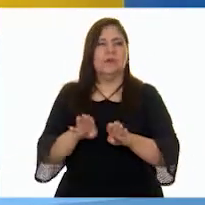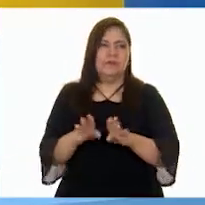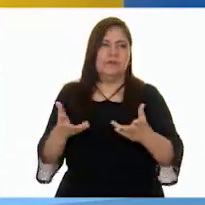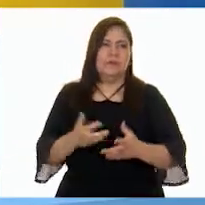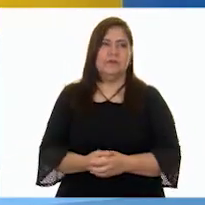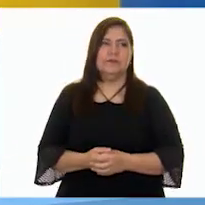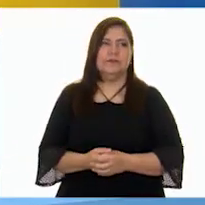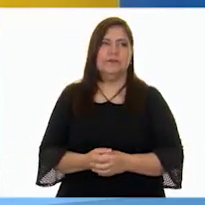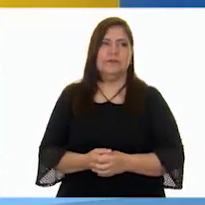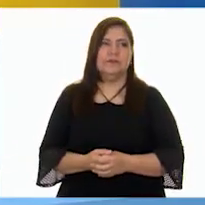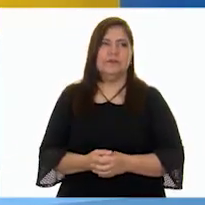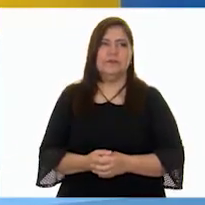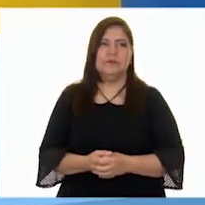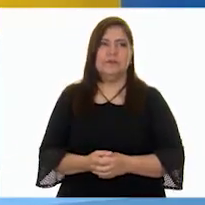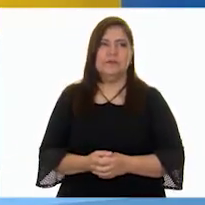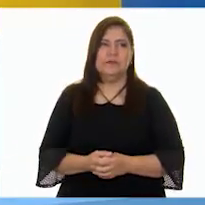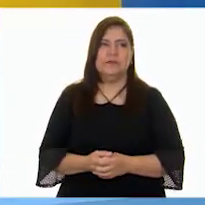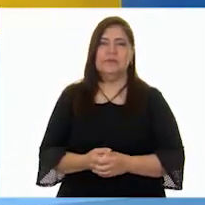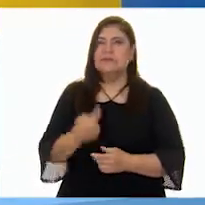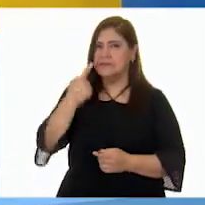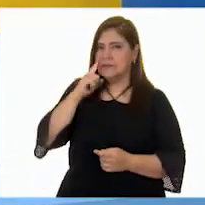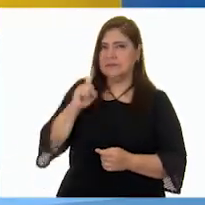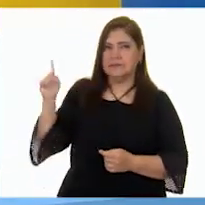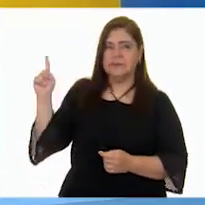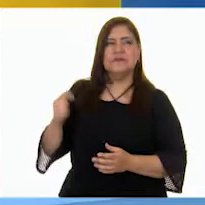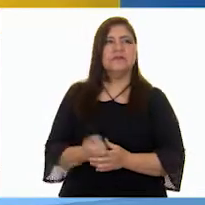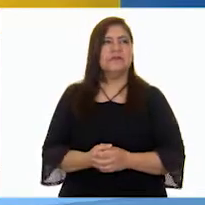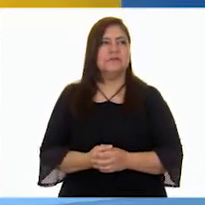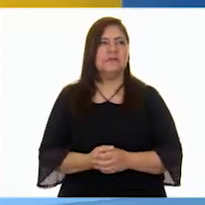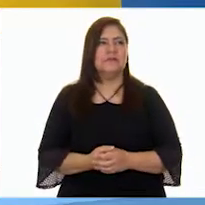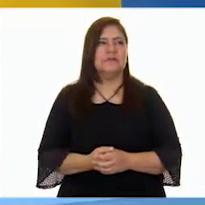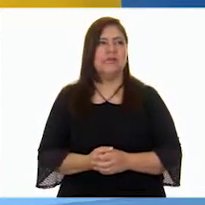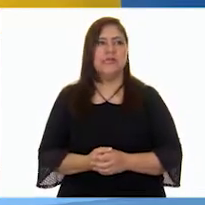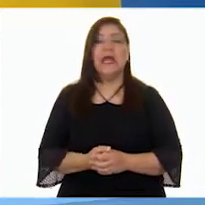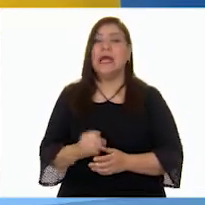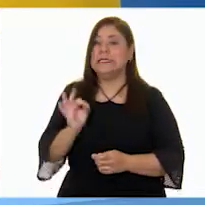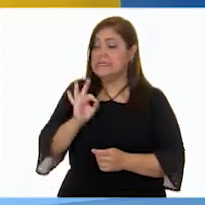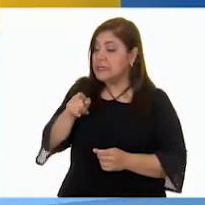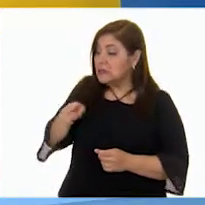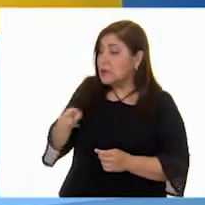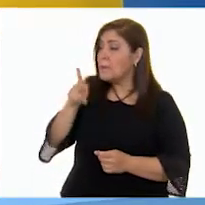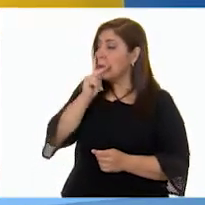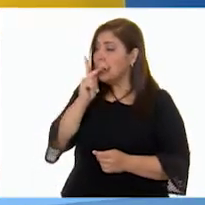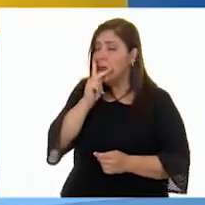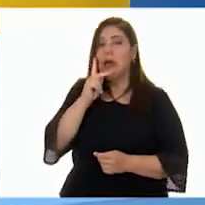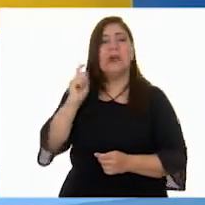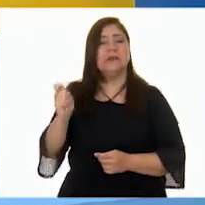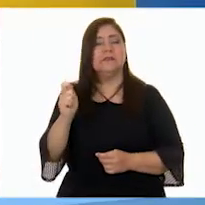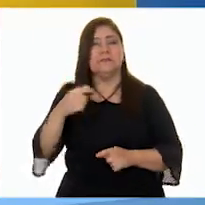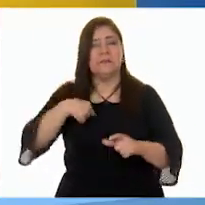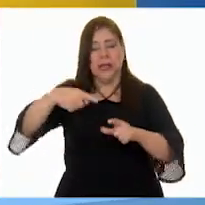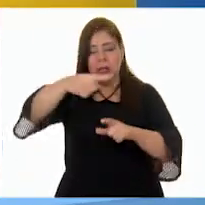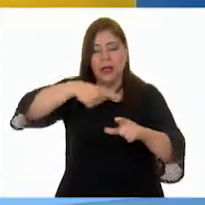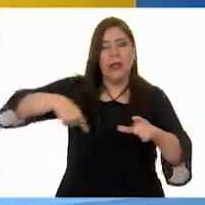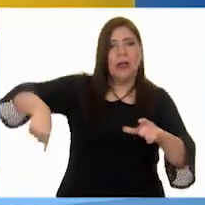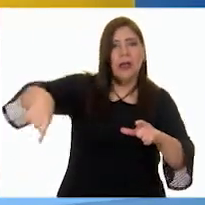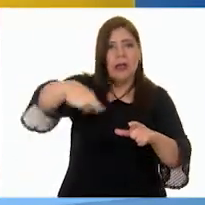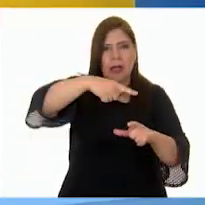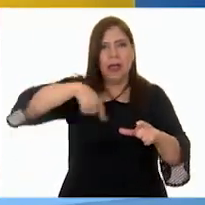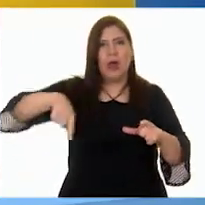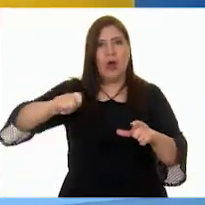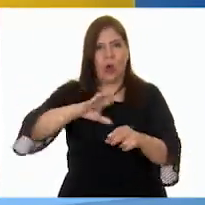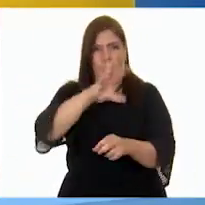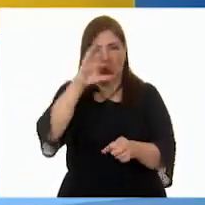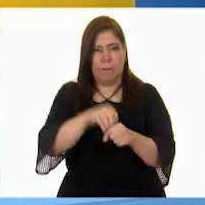Para lo cual voy a borrar. Entonces, vamos a ver, Ale. Sí. Si tu papá da una vuelta completa,